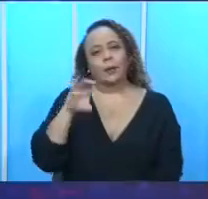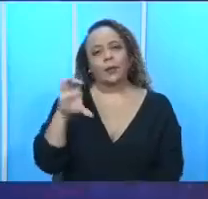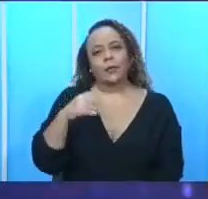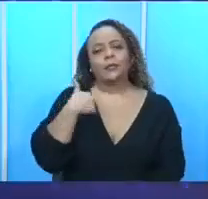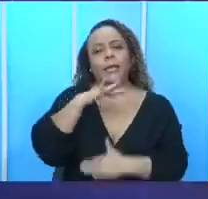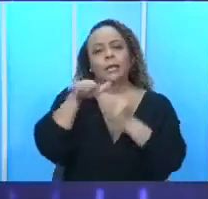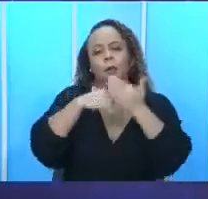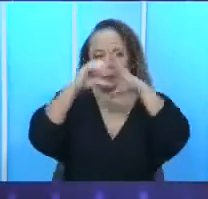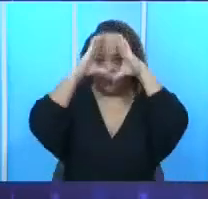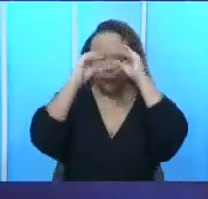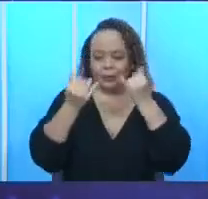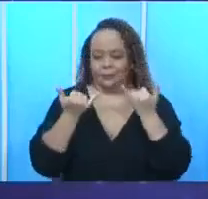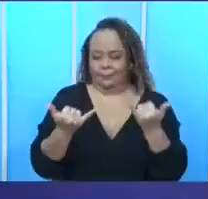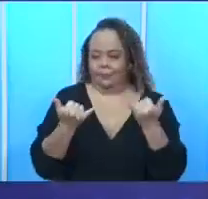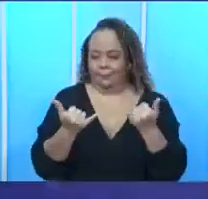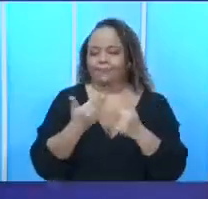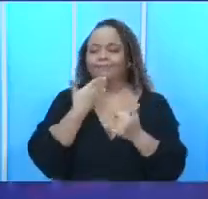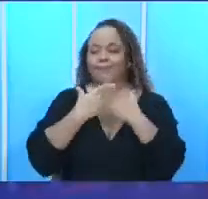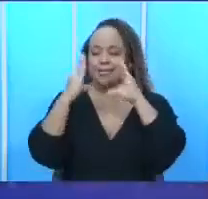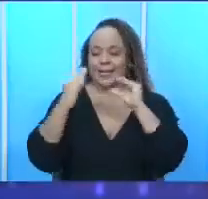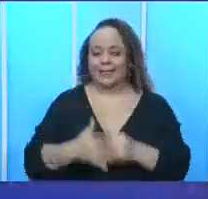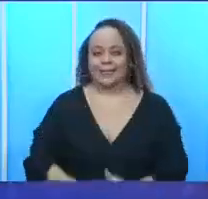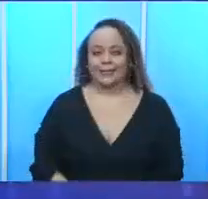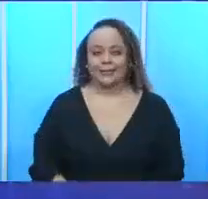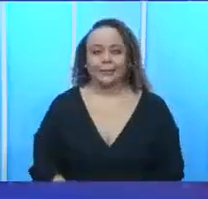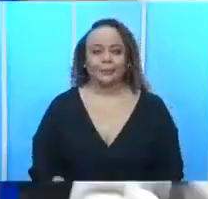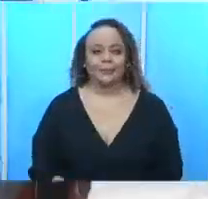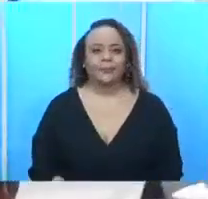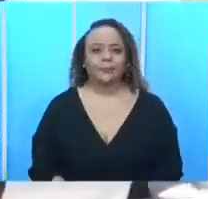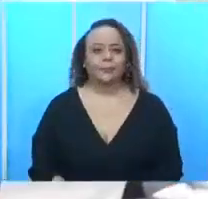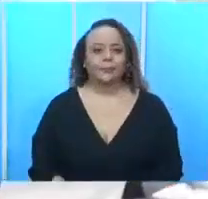Contreras tiene todo el reporte. Vamos de inmediato con él. Pablo, ¿qué tal? Buenas tardes.